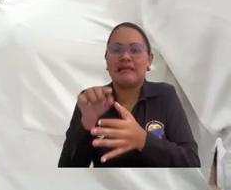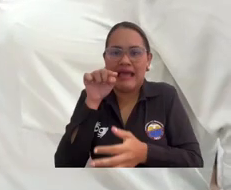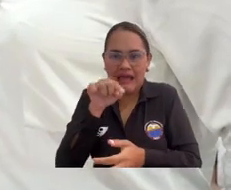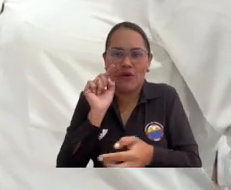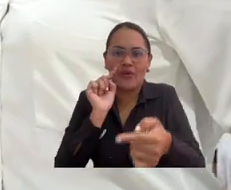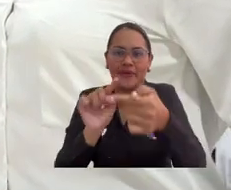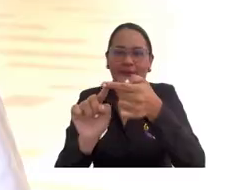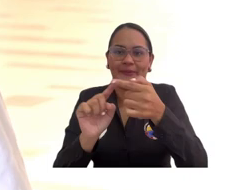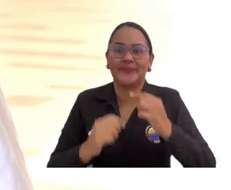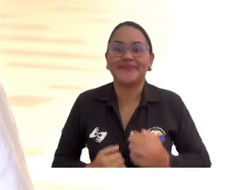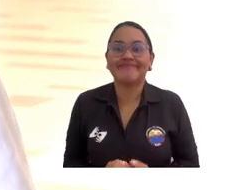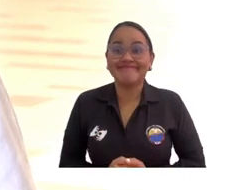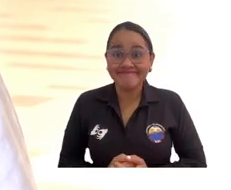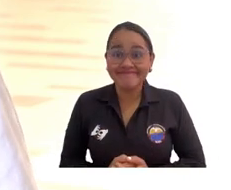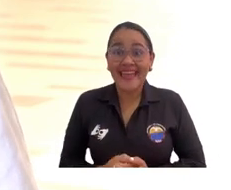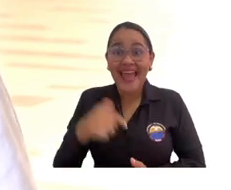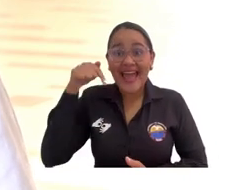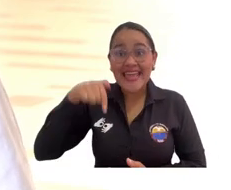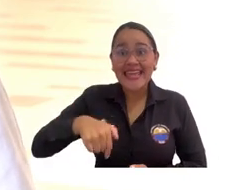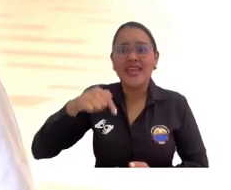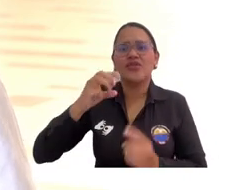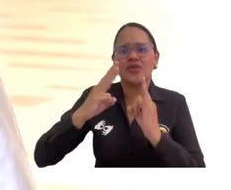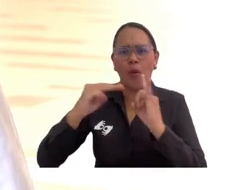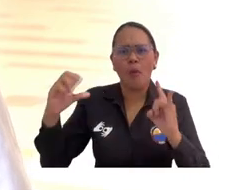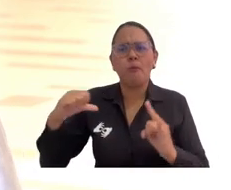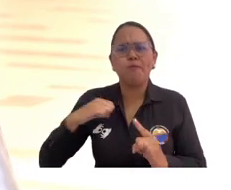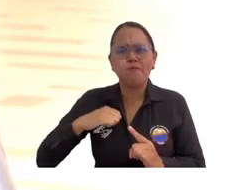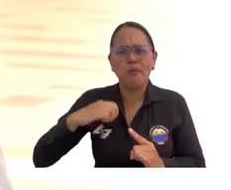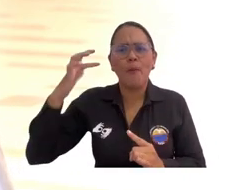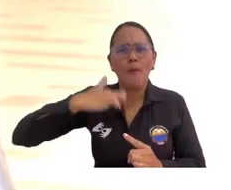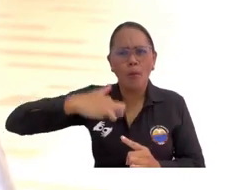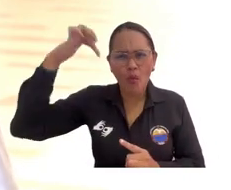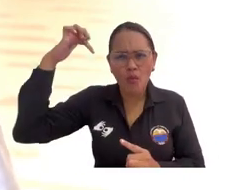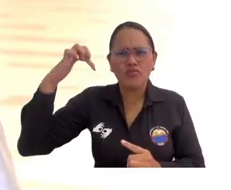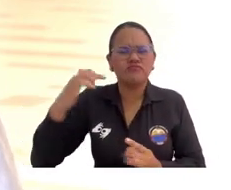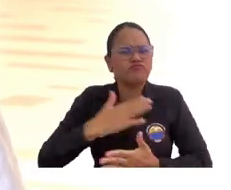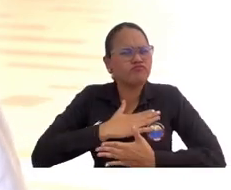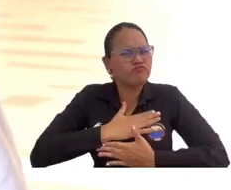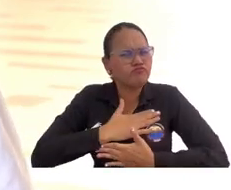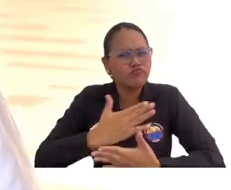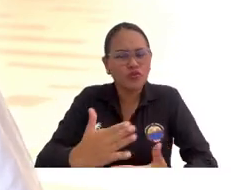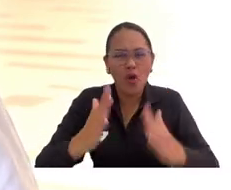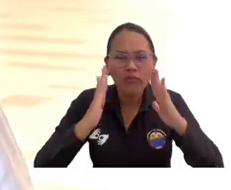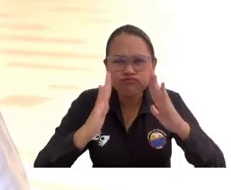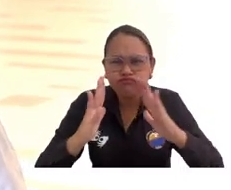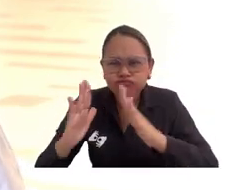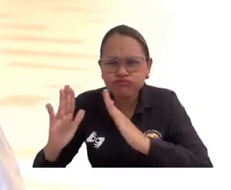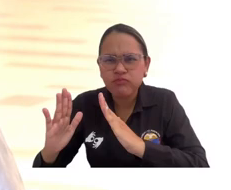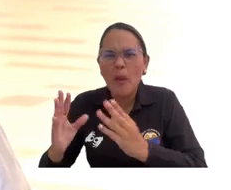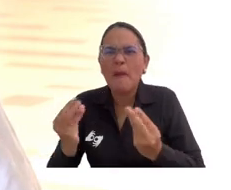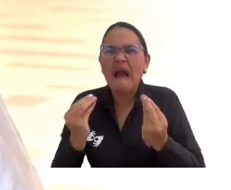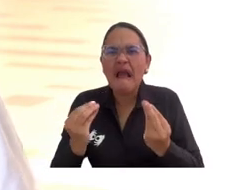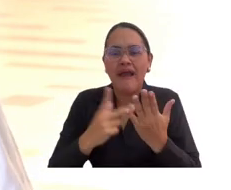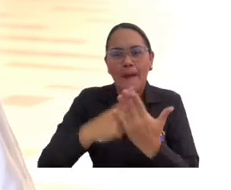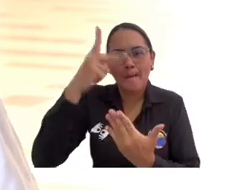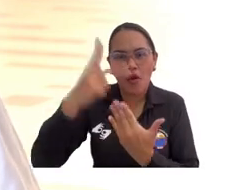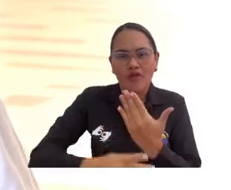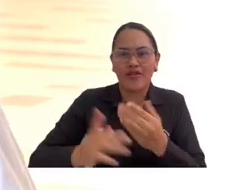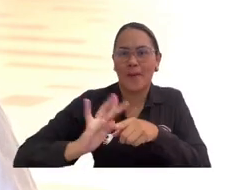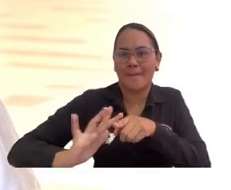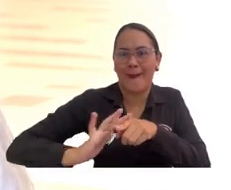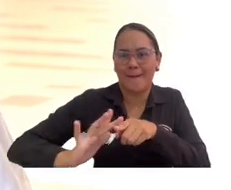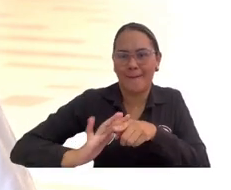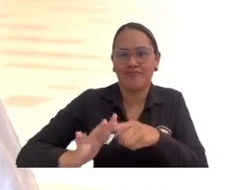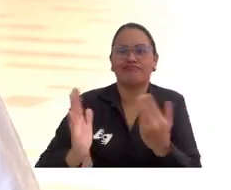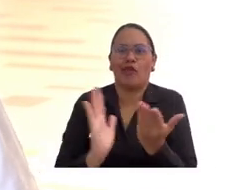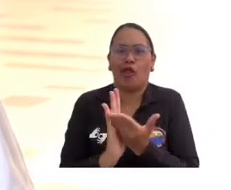nueva alianza. La Universidad del Magdalena, tenemos unos profesionales a disposición de todos los organismos comunales para diseñar precisamente